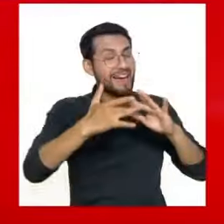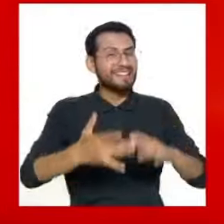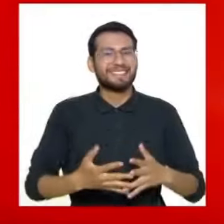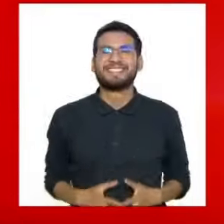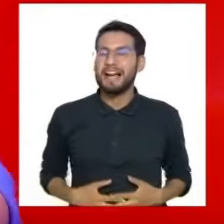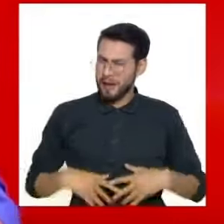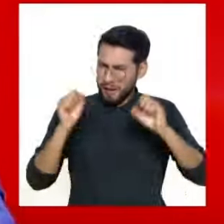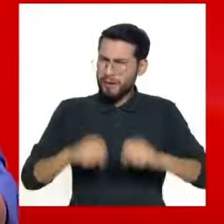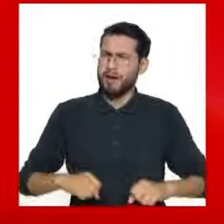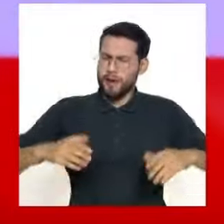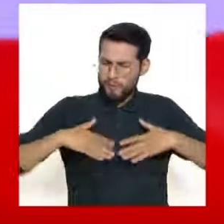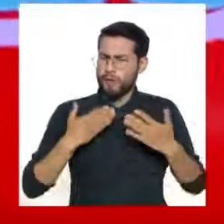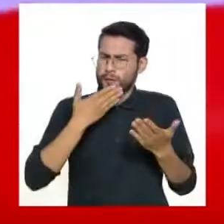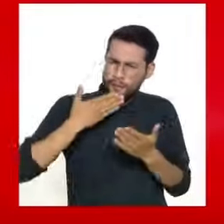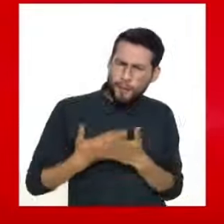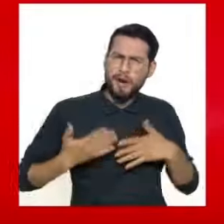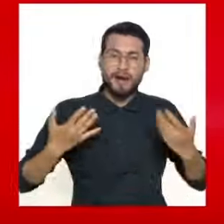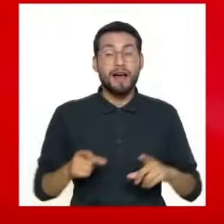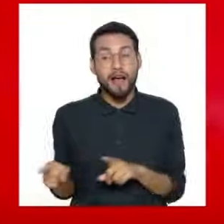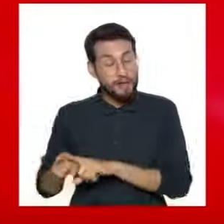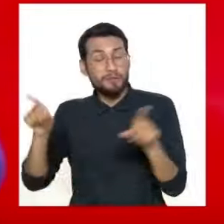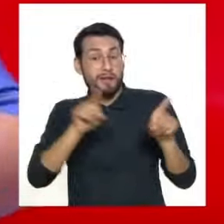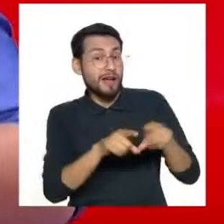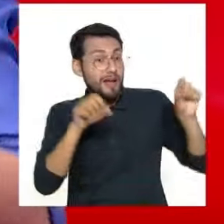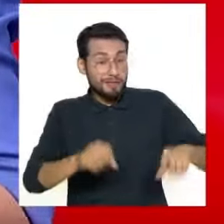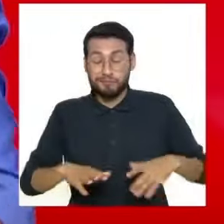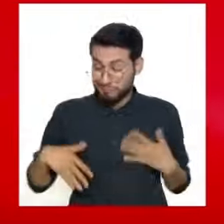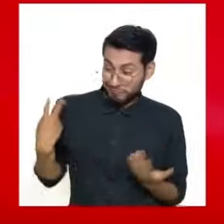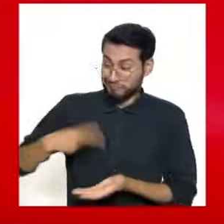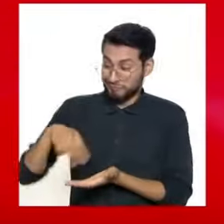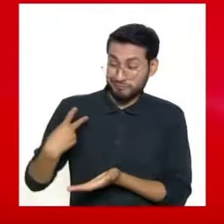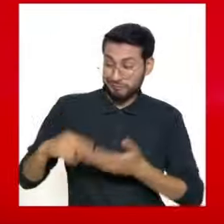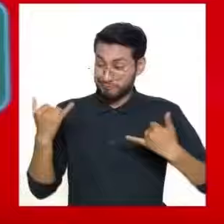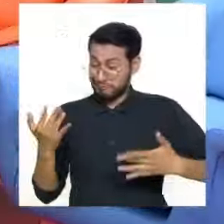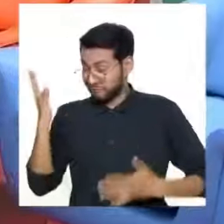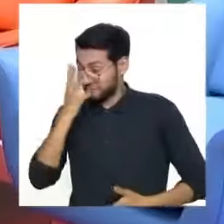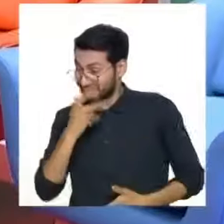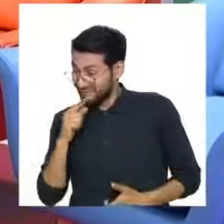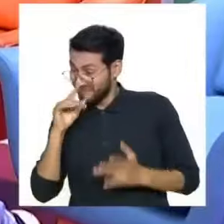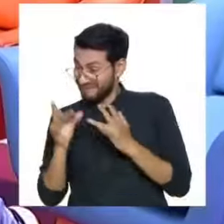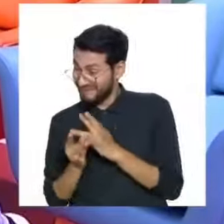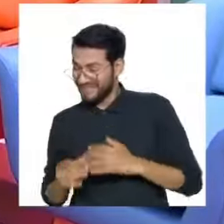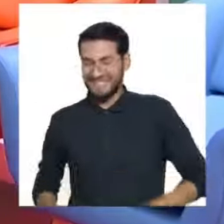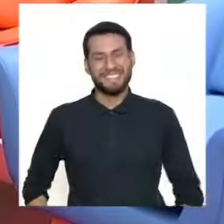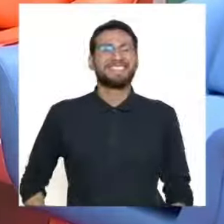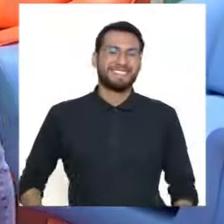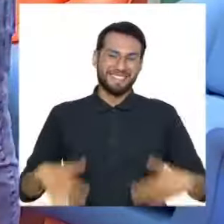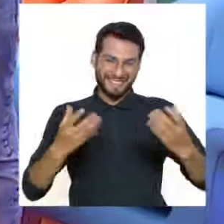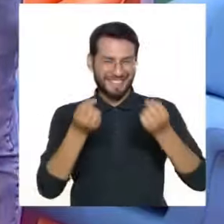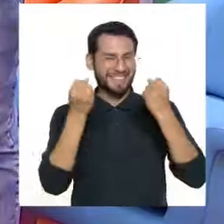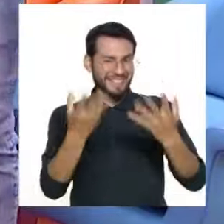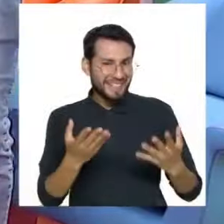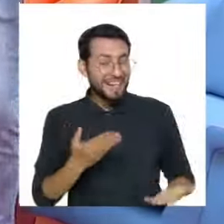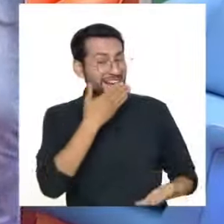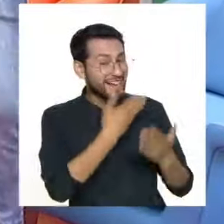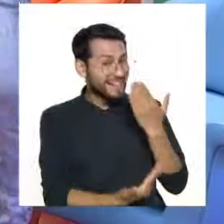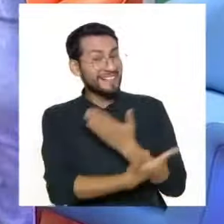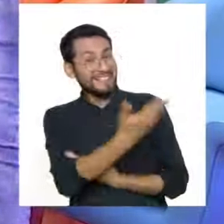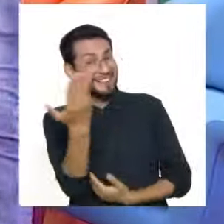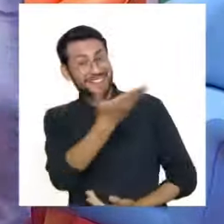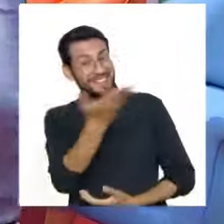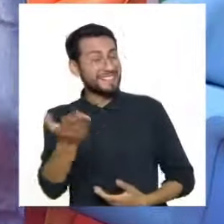otros para tener buena energía además para empezar a bailar desde tempranito mi bella esposa cómo está Muy buenos